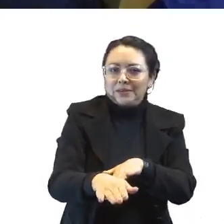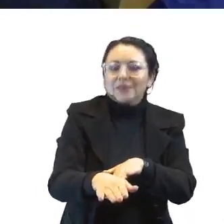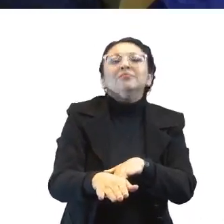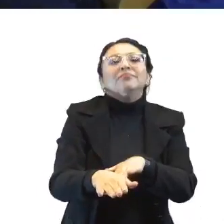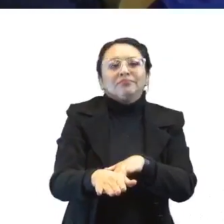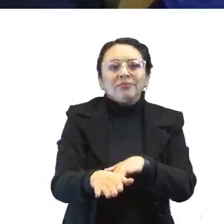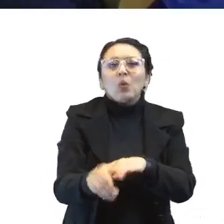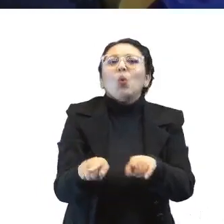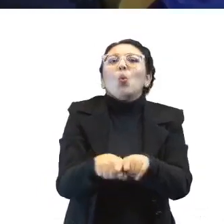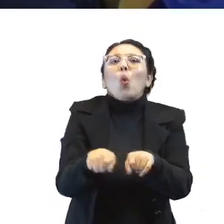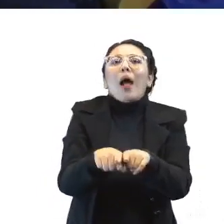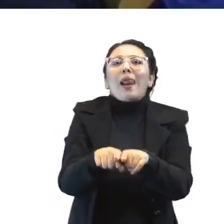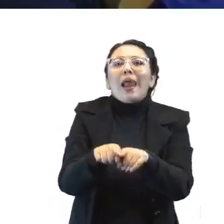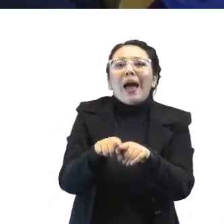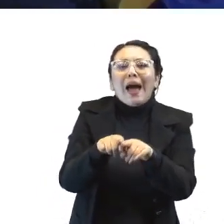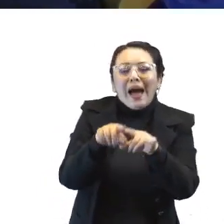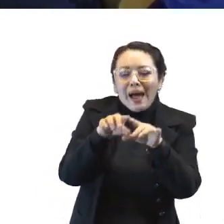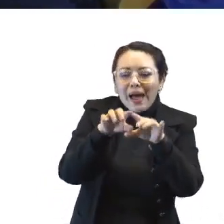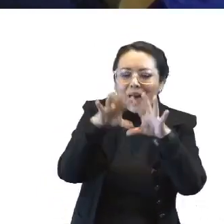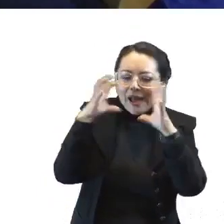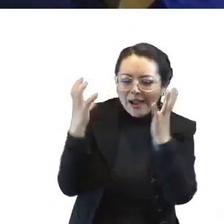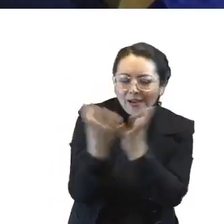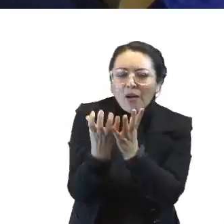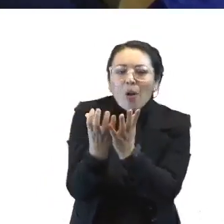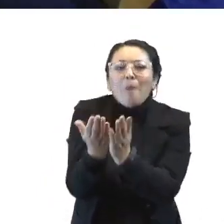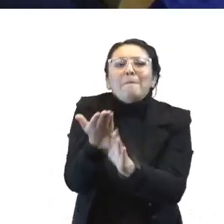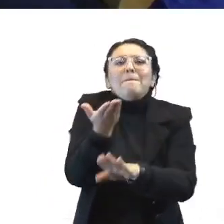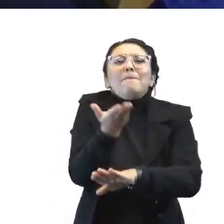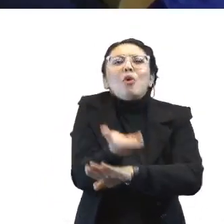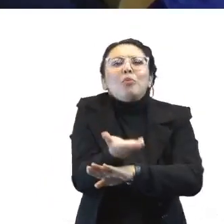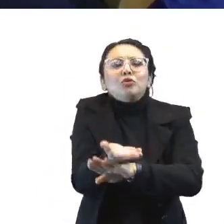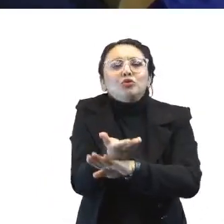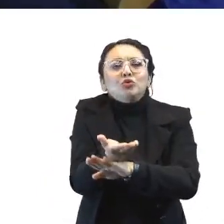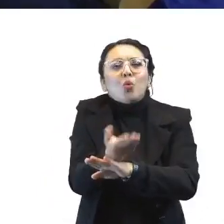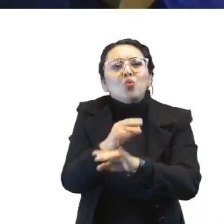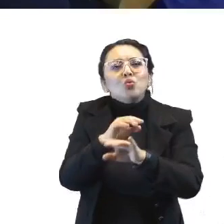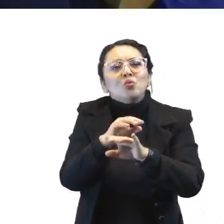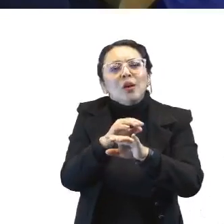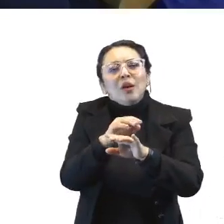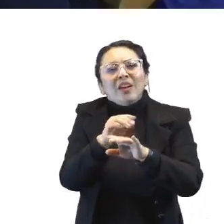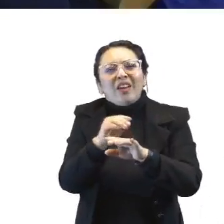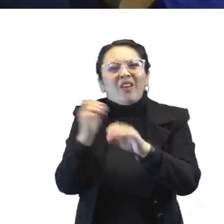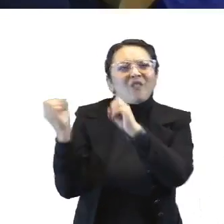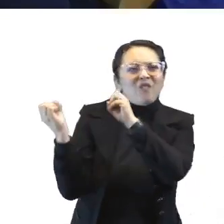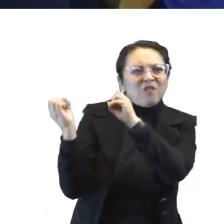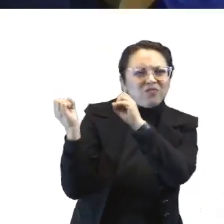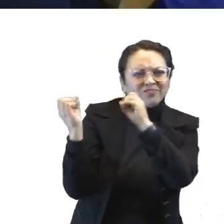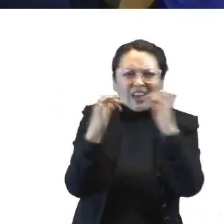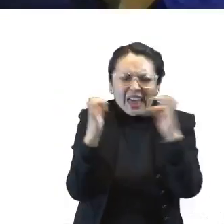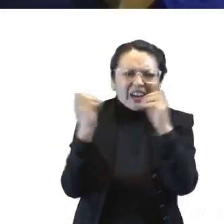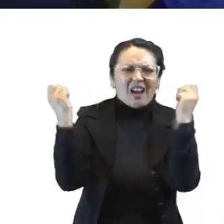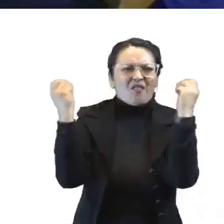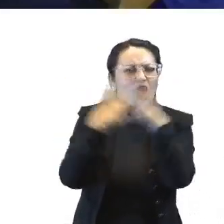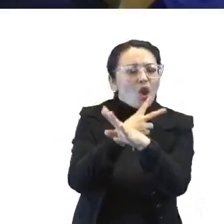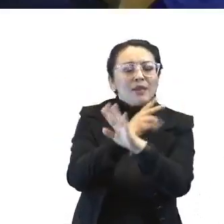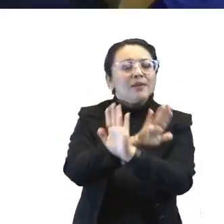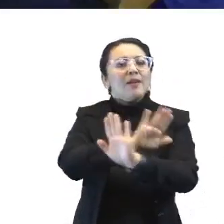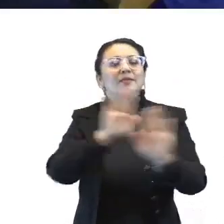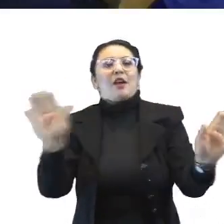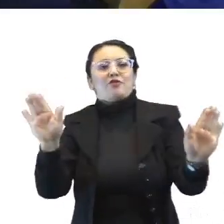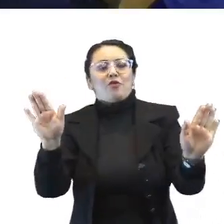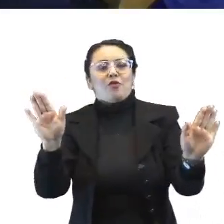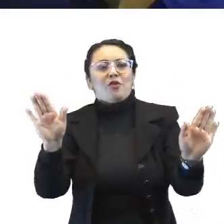de proponerle al mundo un mundo libre de violencia basadas en género, un mundo libre